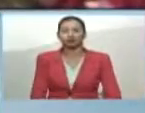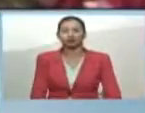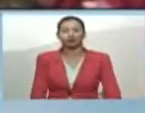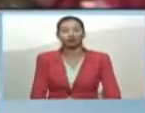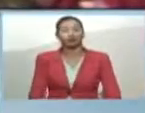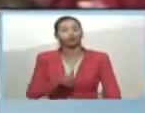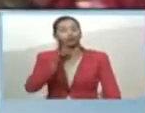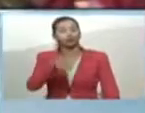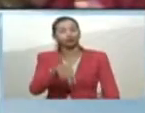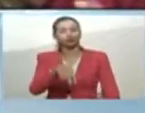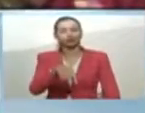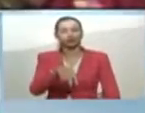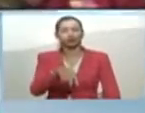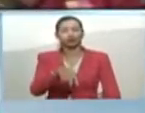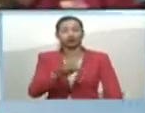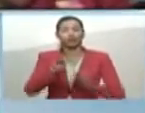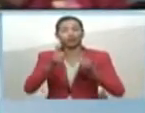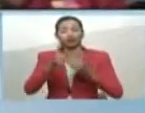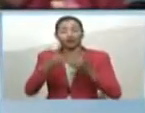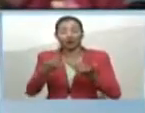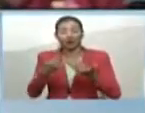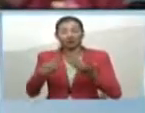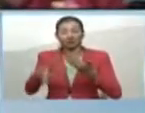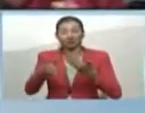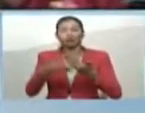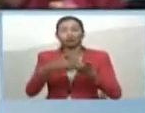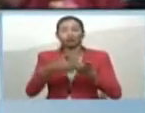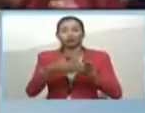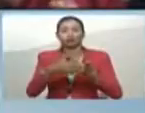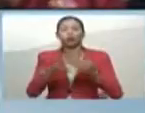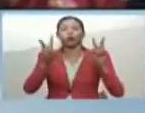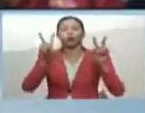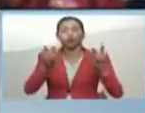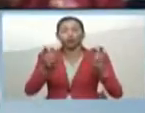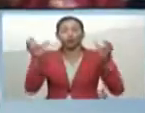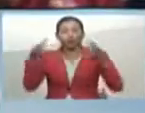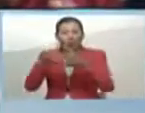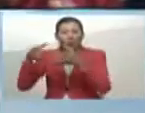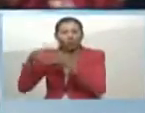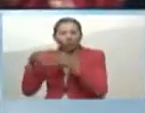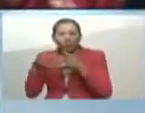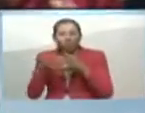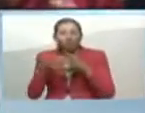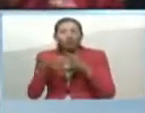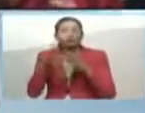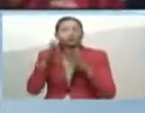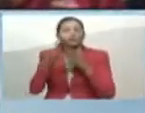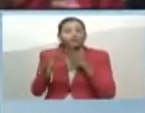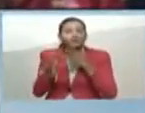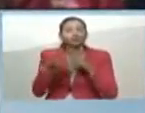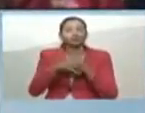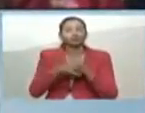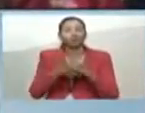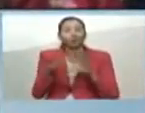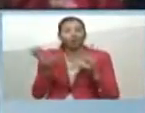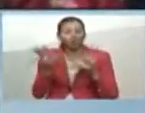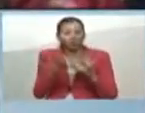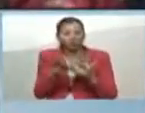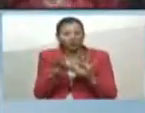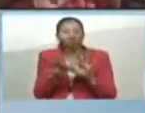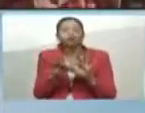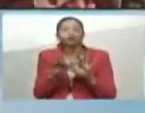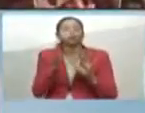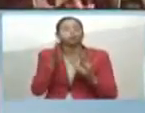Y que empiecen a partir de este momento nuevos cuadros en términos de la unidad,